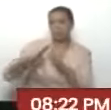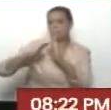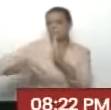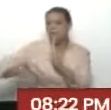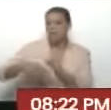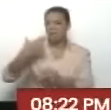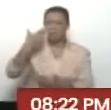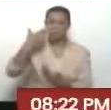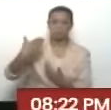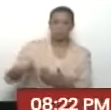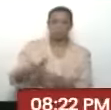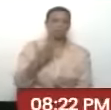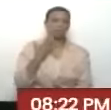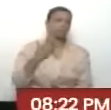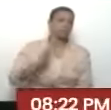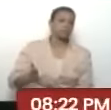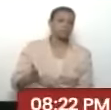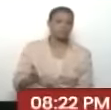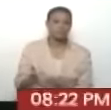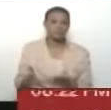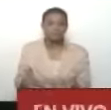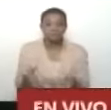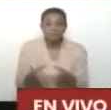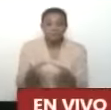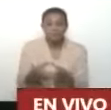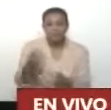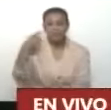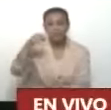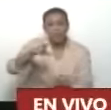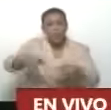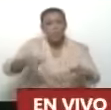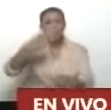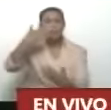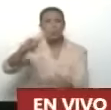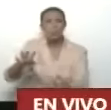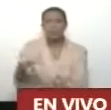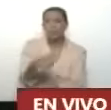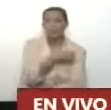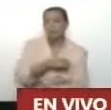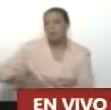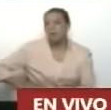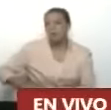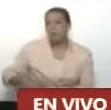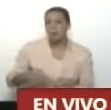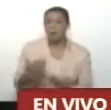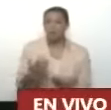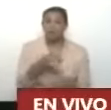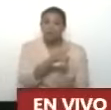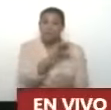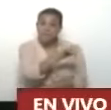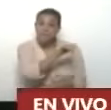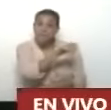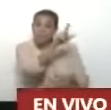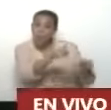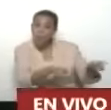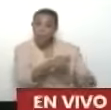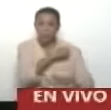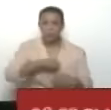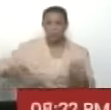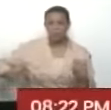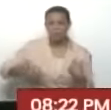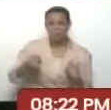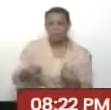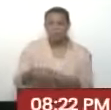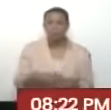que siempre lo han despreciado, que se refieren al pueblo como flojos. Eso lo dice el mismo Augusto Mijares, que somos flojos. Lo